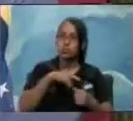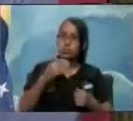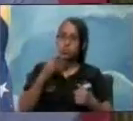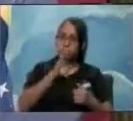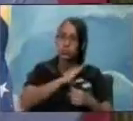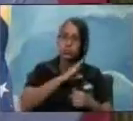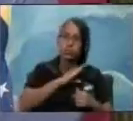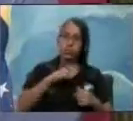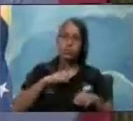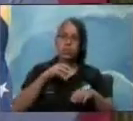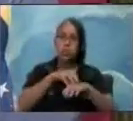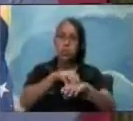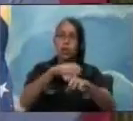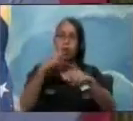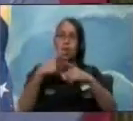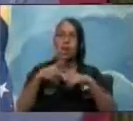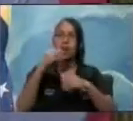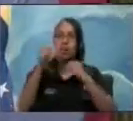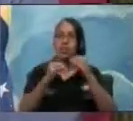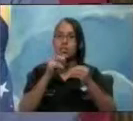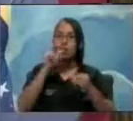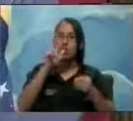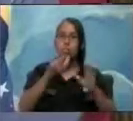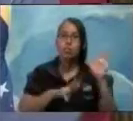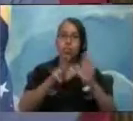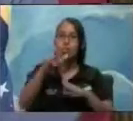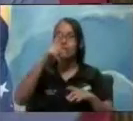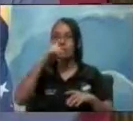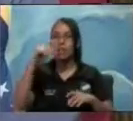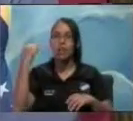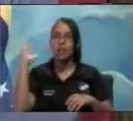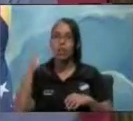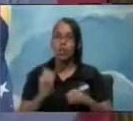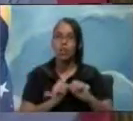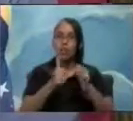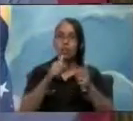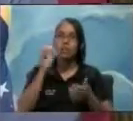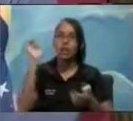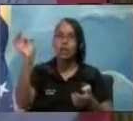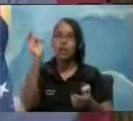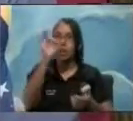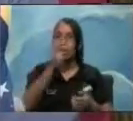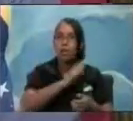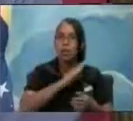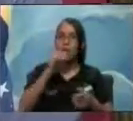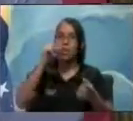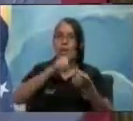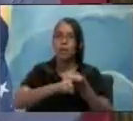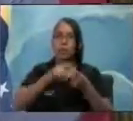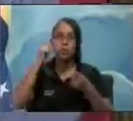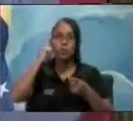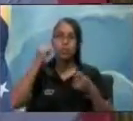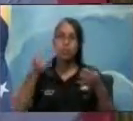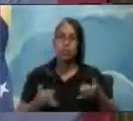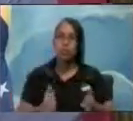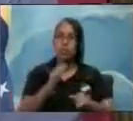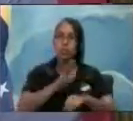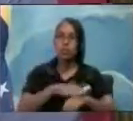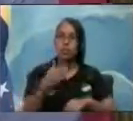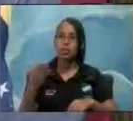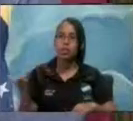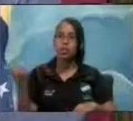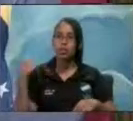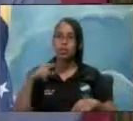me llevaron para el barrio La Enriquera hace como 13 años, comencé a pastorear a mi esposa y a mi tío, porque lo que tenía se